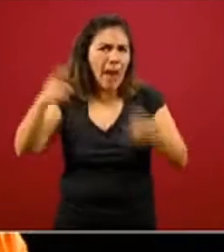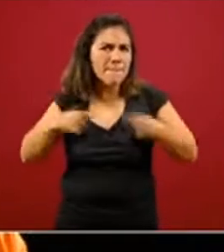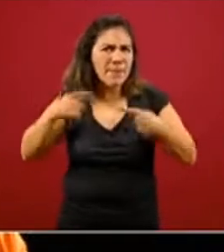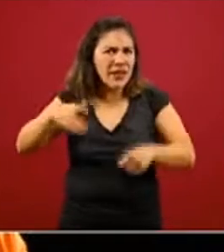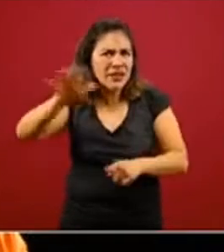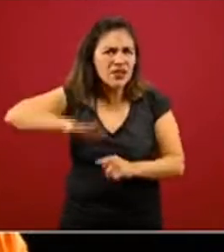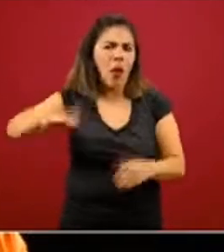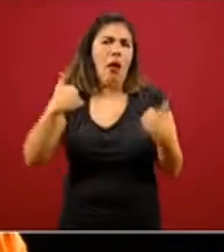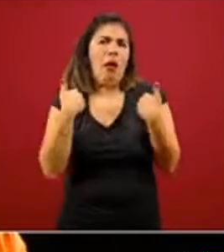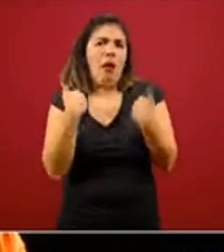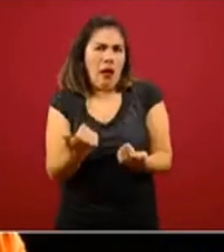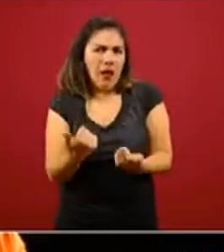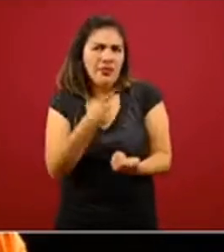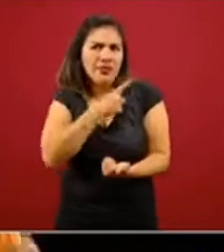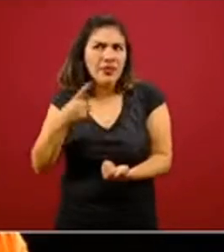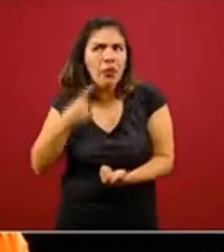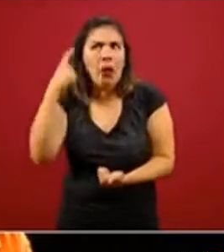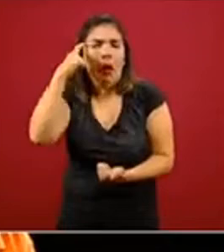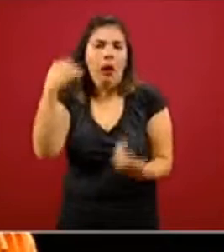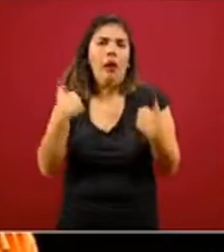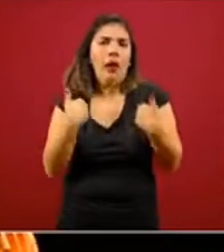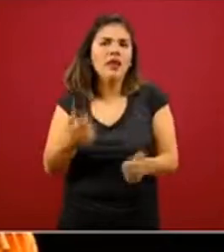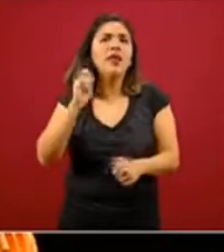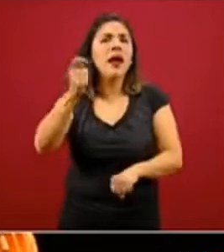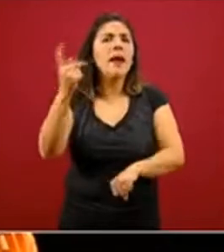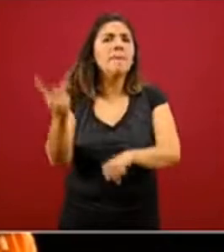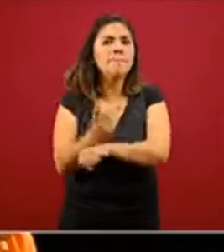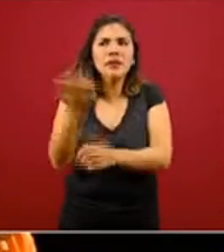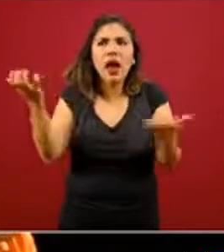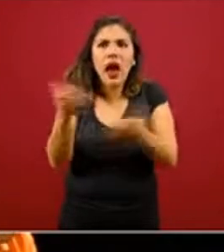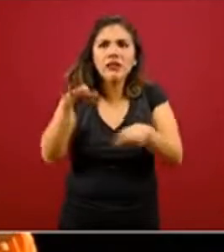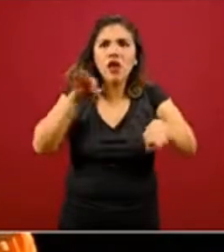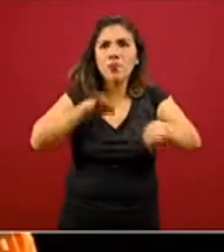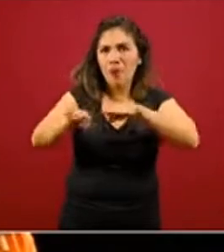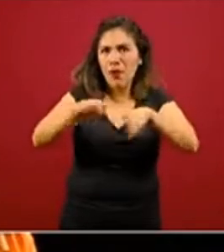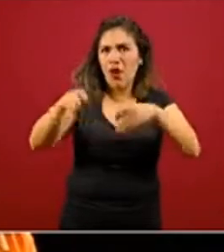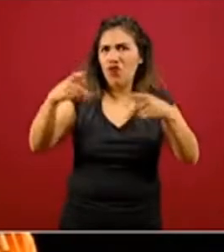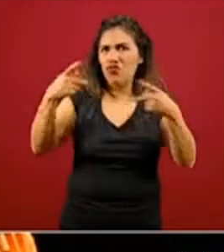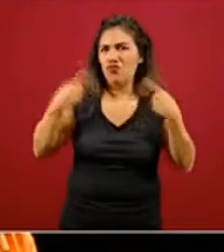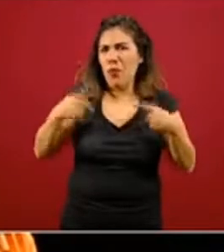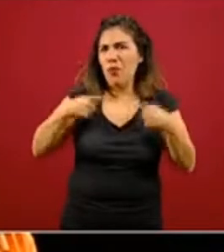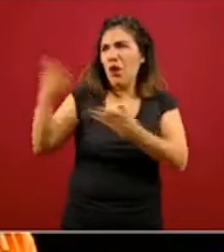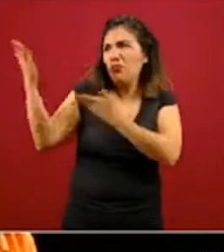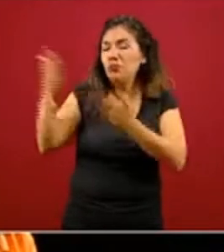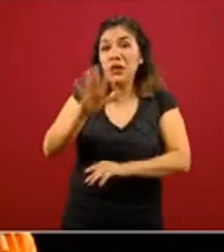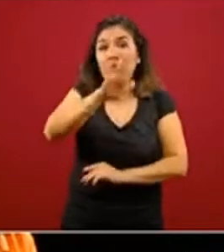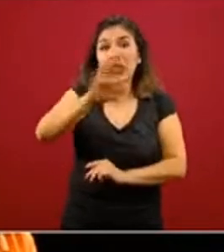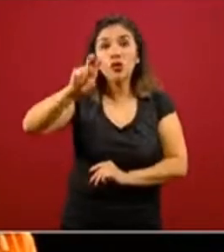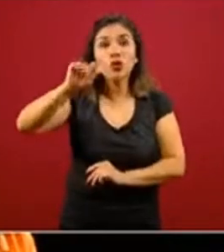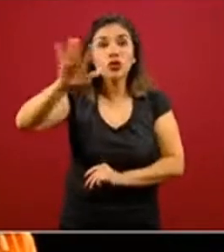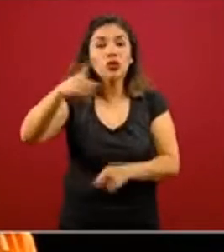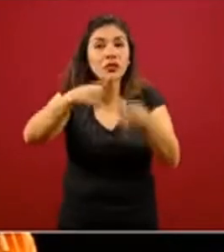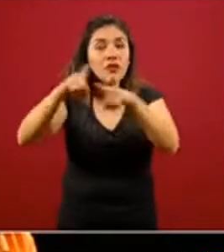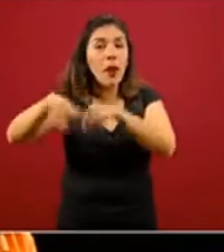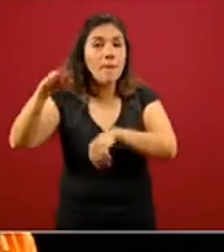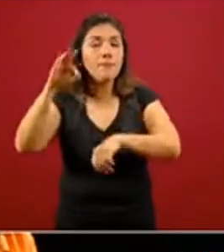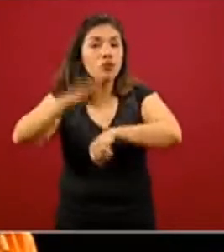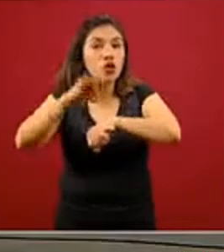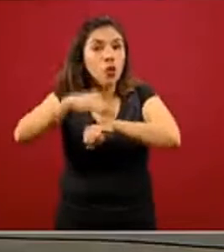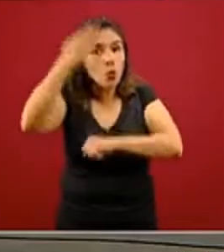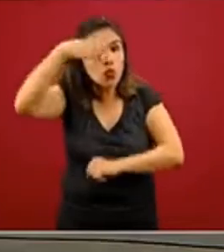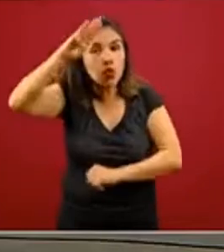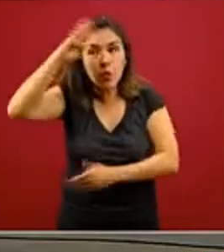ciudadanía, para que pues, les pueda quedar claro la labor que vienen a hacer los 585 médicos cubanos. Muchísimas gracias,